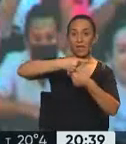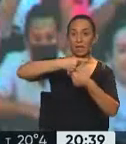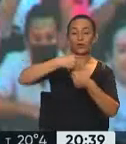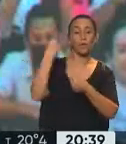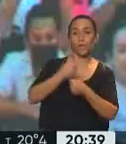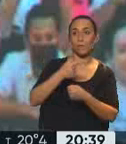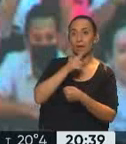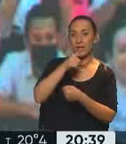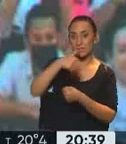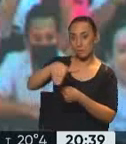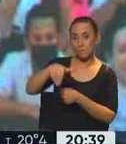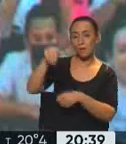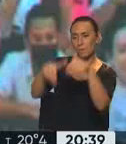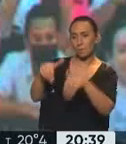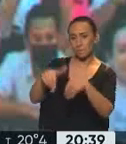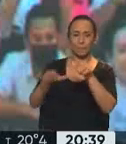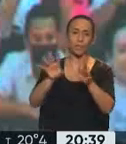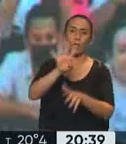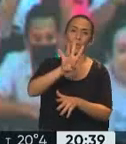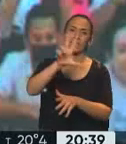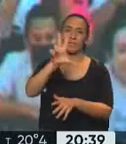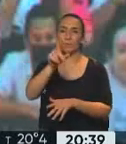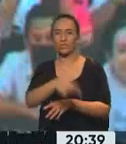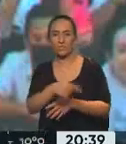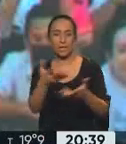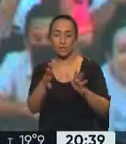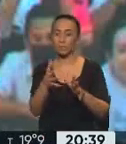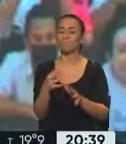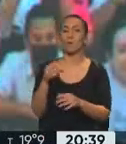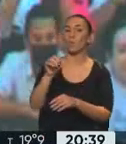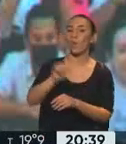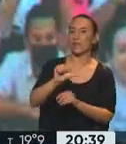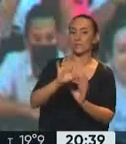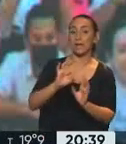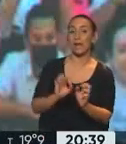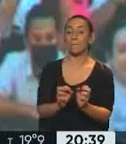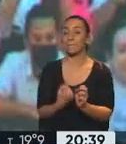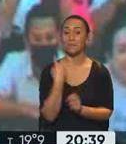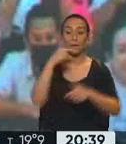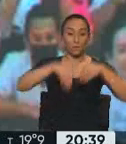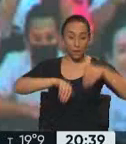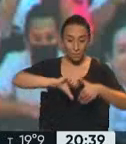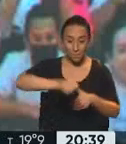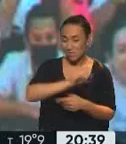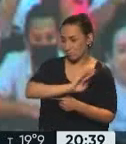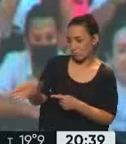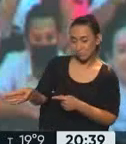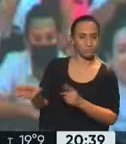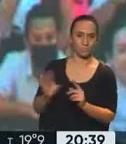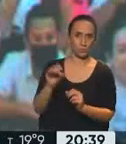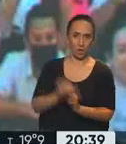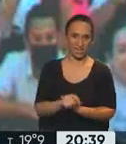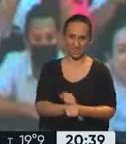Alrededor de un 40%, un 43% le dan algunas encuestas. Es decir, que no le alcanza para ganar en primera vuelta. En segundo lugar se encuentra el